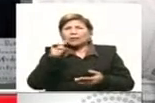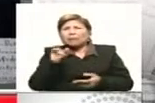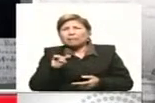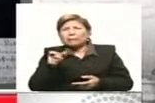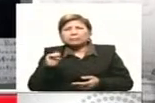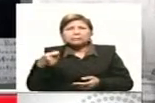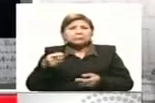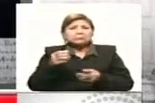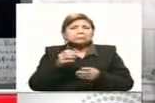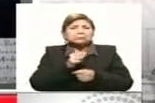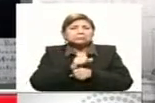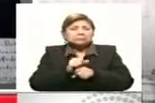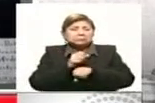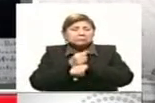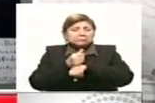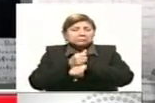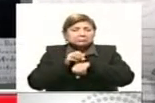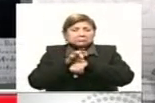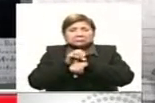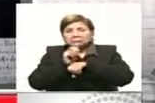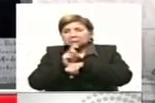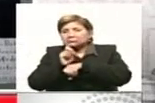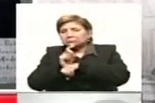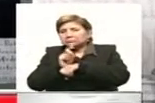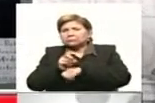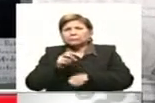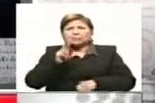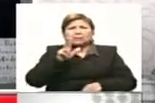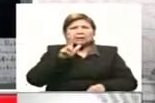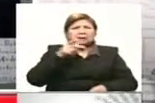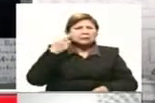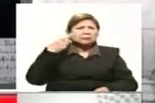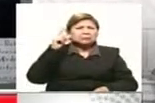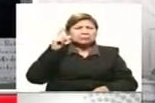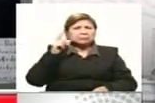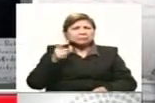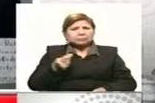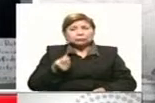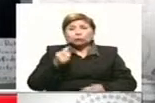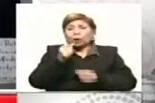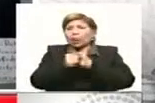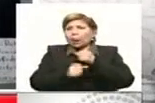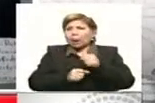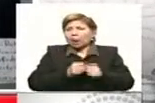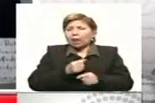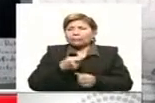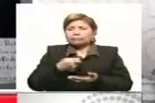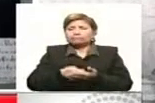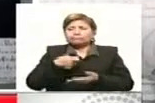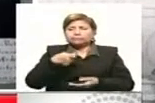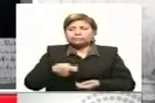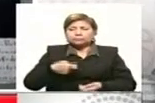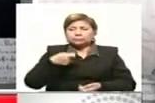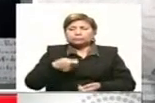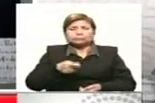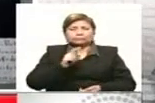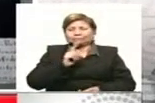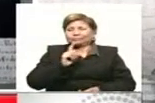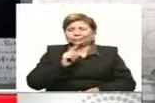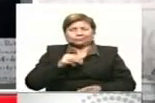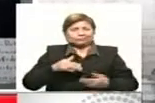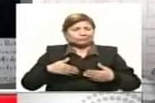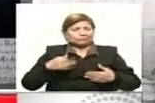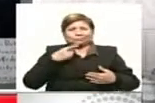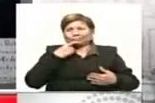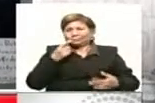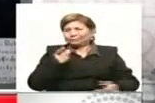cubren consultorías. El Ministerio de Salud gasta más de 23 millones anuales en alquileres. Eso no puede ser de